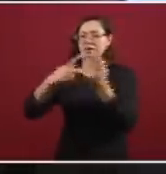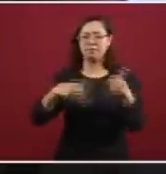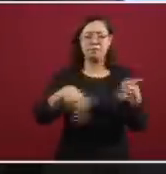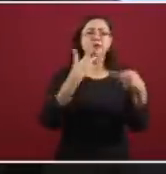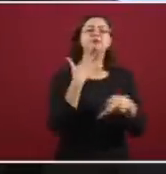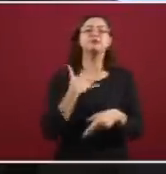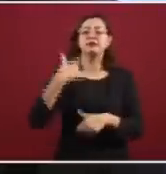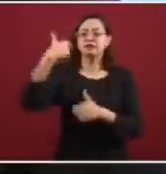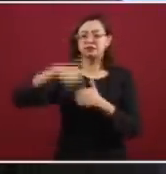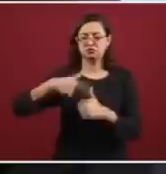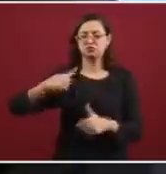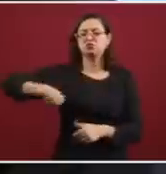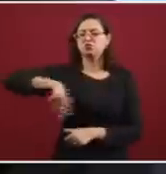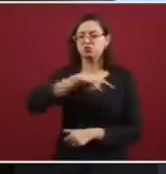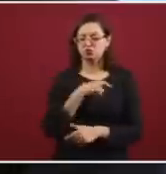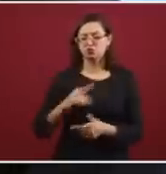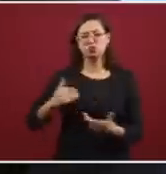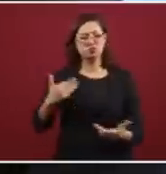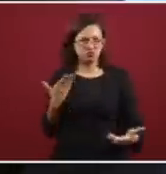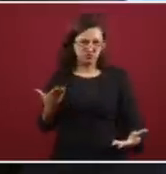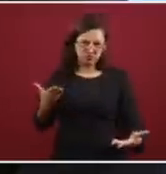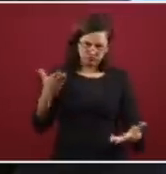que regresamos